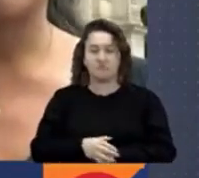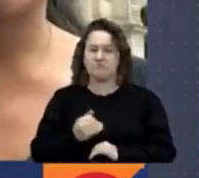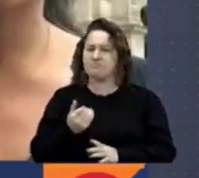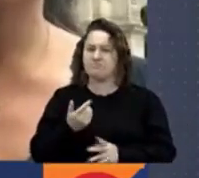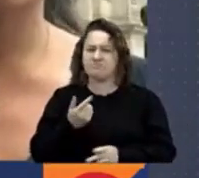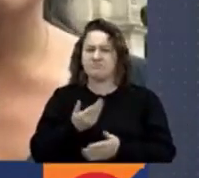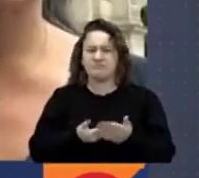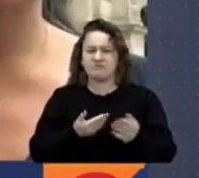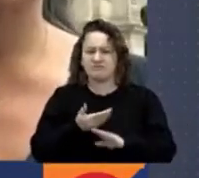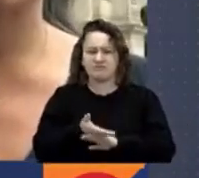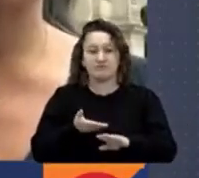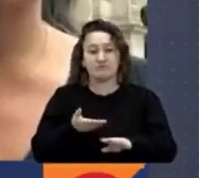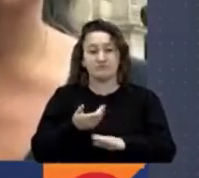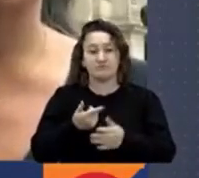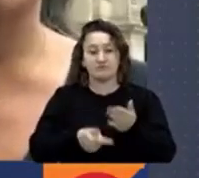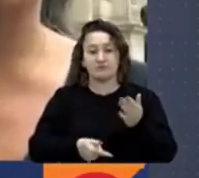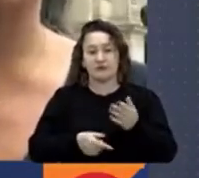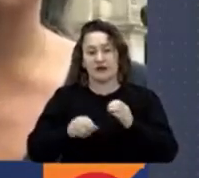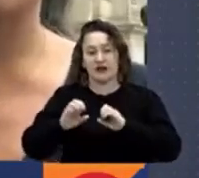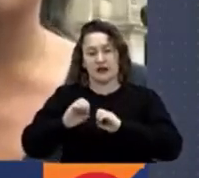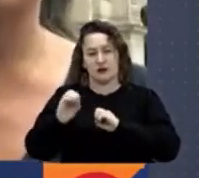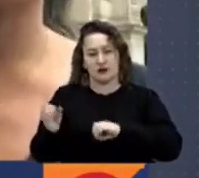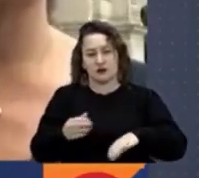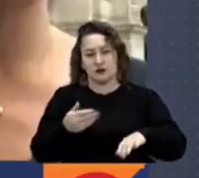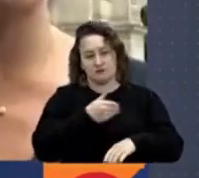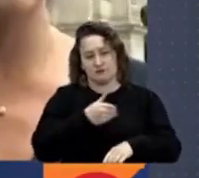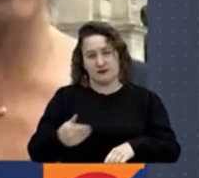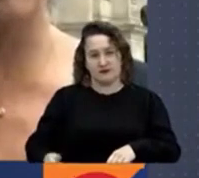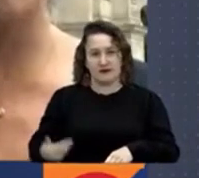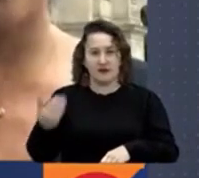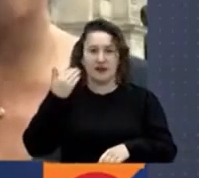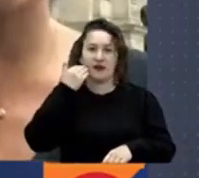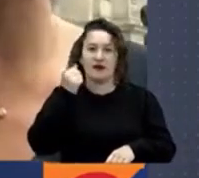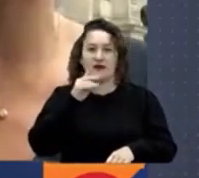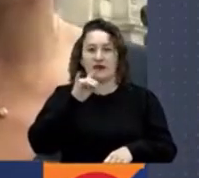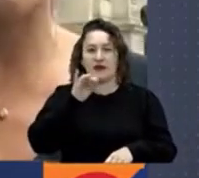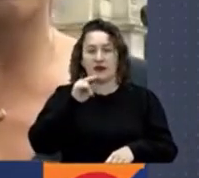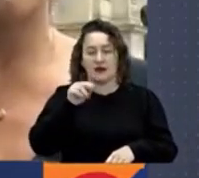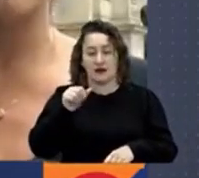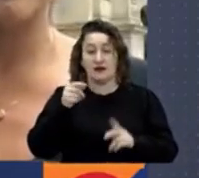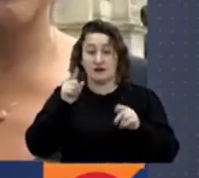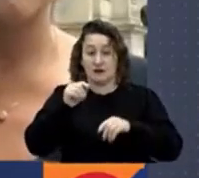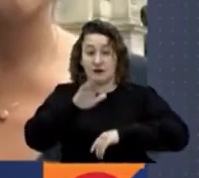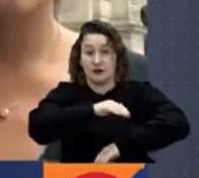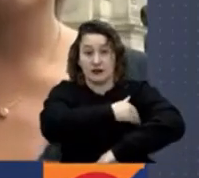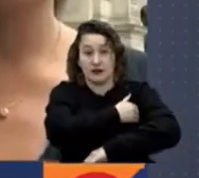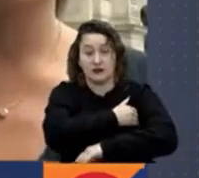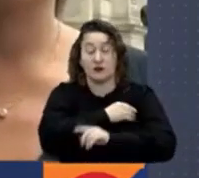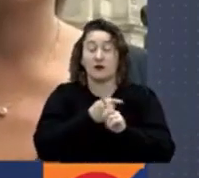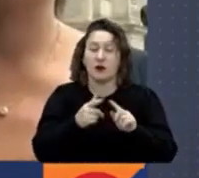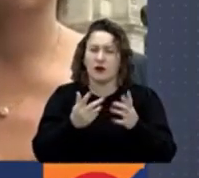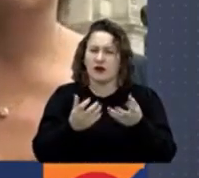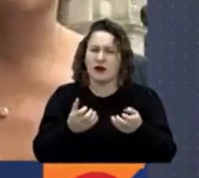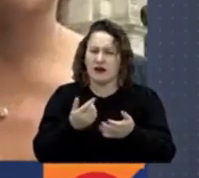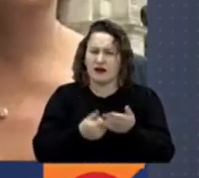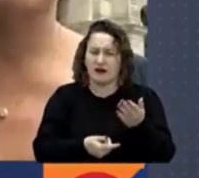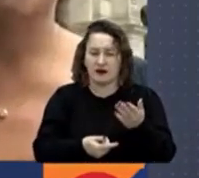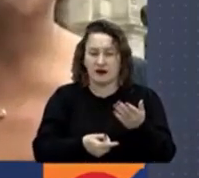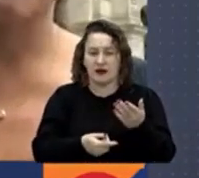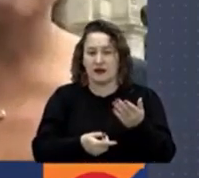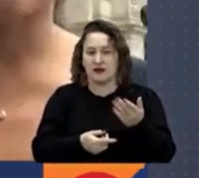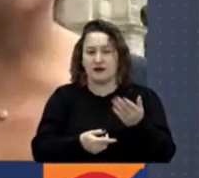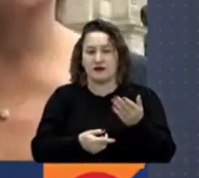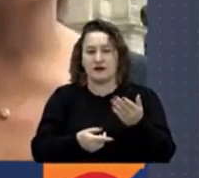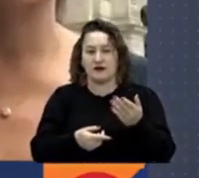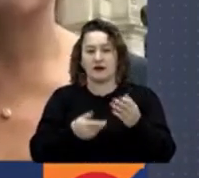solicitando es la renuncia de la presidenta Dina Boluarte, de sus ministros de Estado, pero sobre todo lo que quieren es el cierre